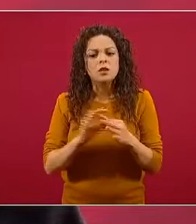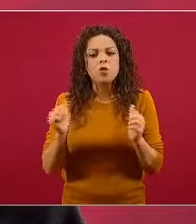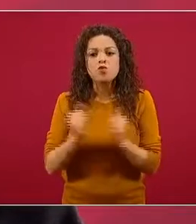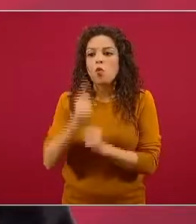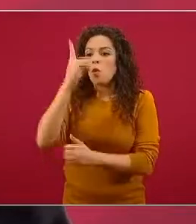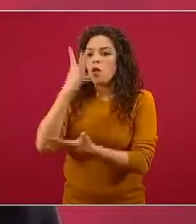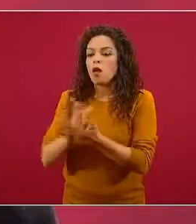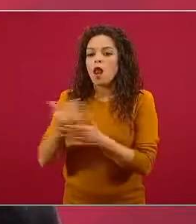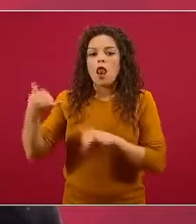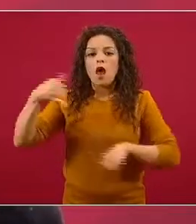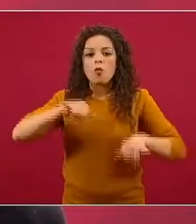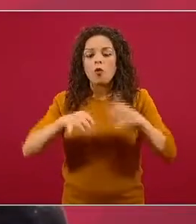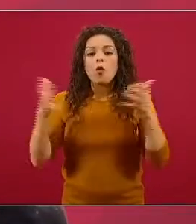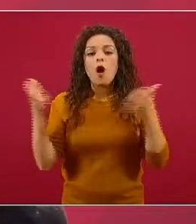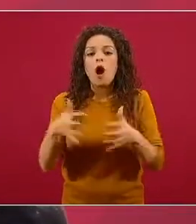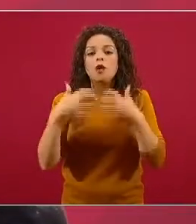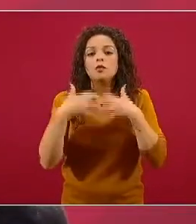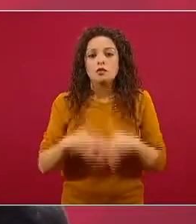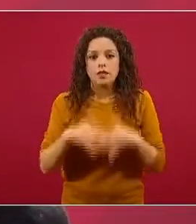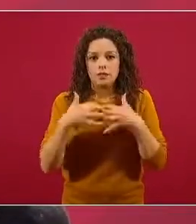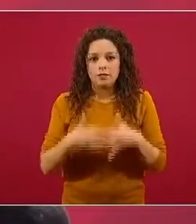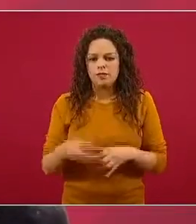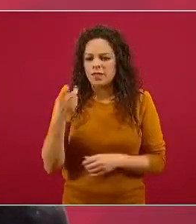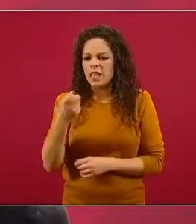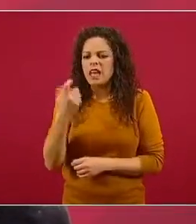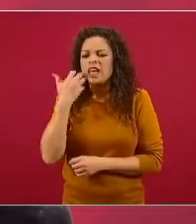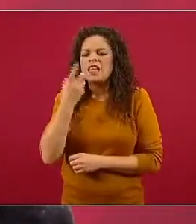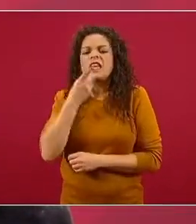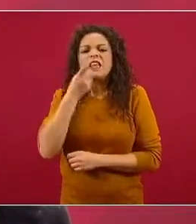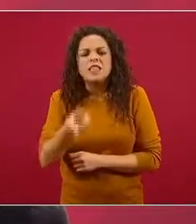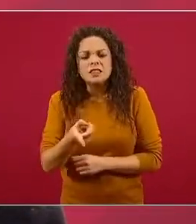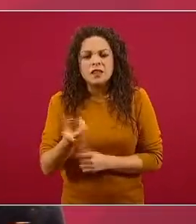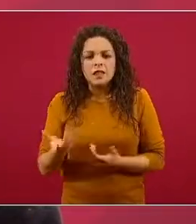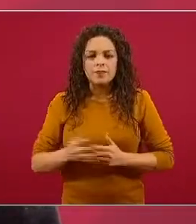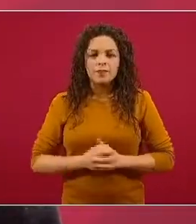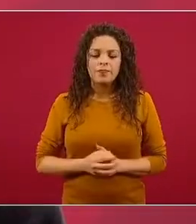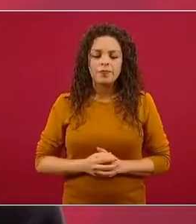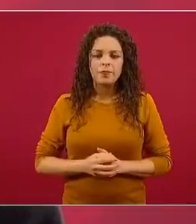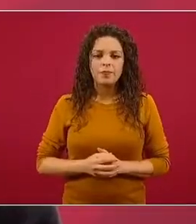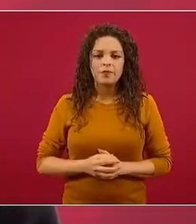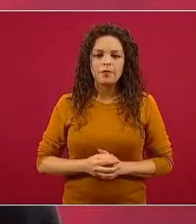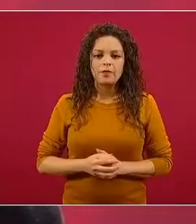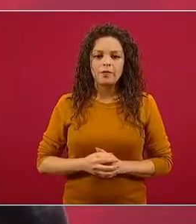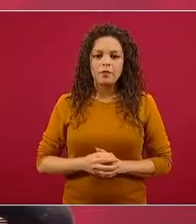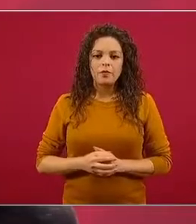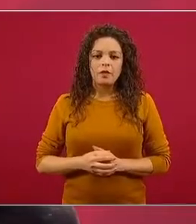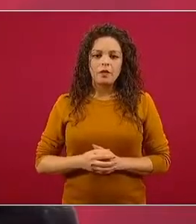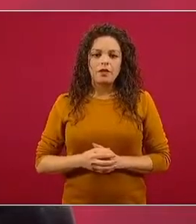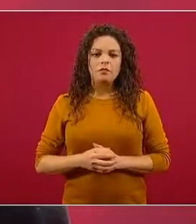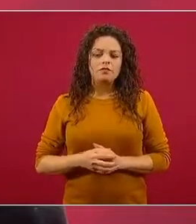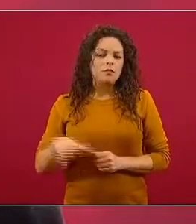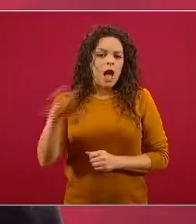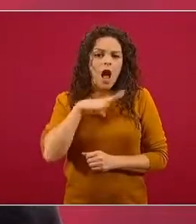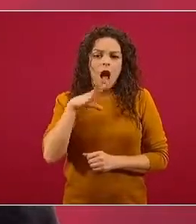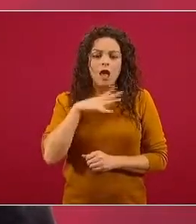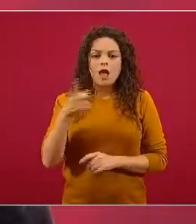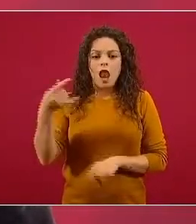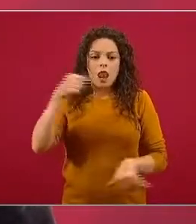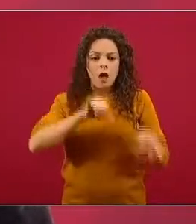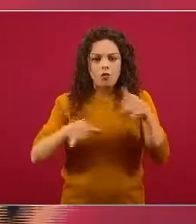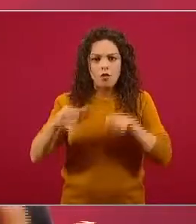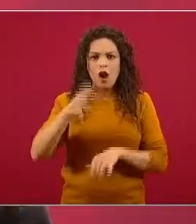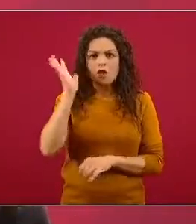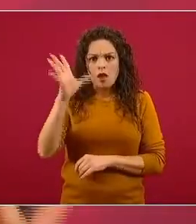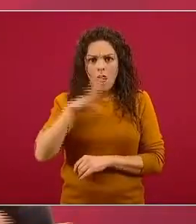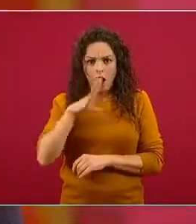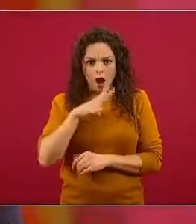productor. ¿Qué quiere decir esto? Generalmente hay laboratorios farmacéuticos ya establecidos,